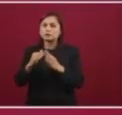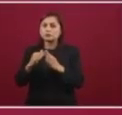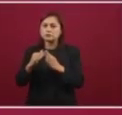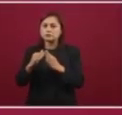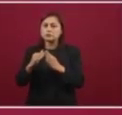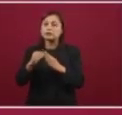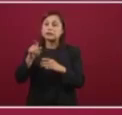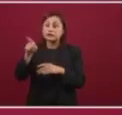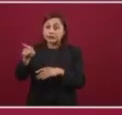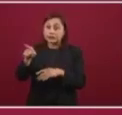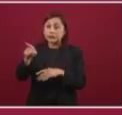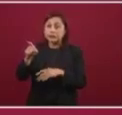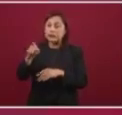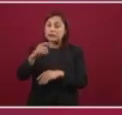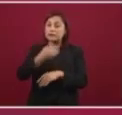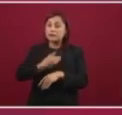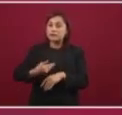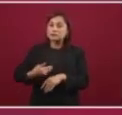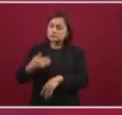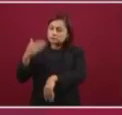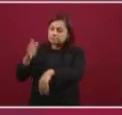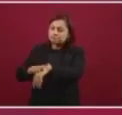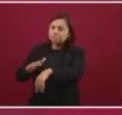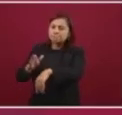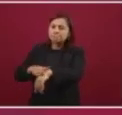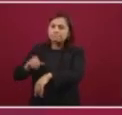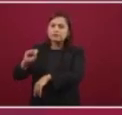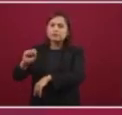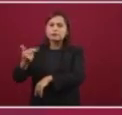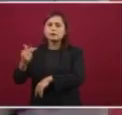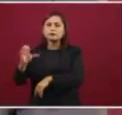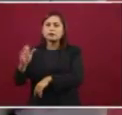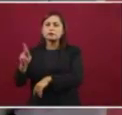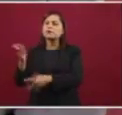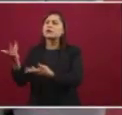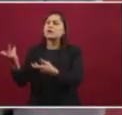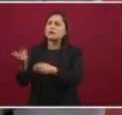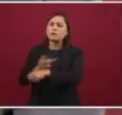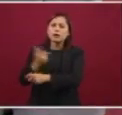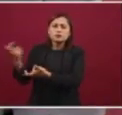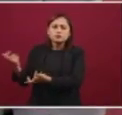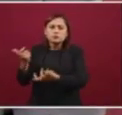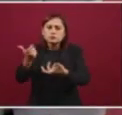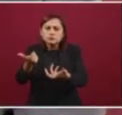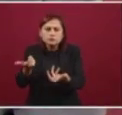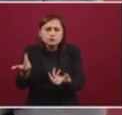información sobre ese recurso.